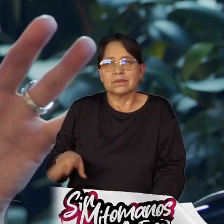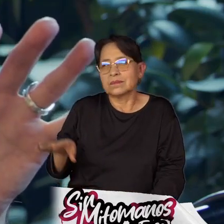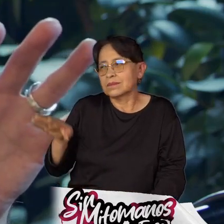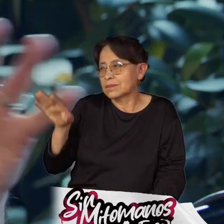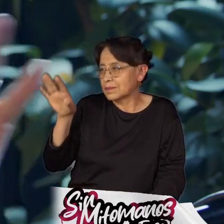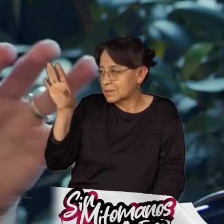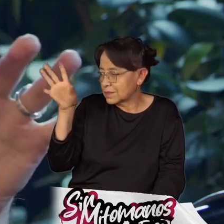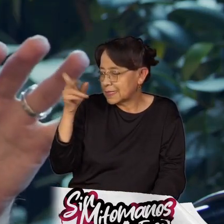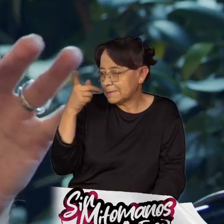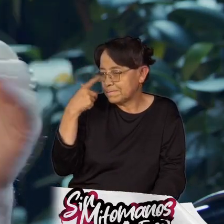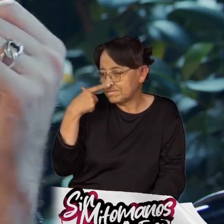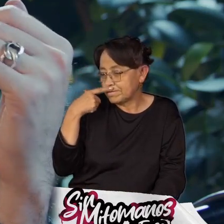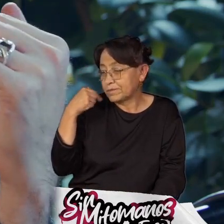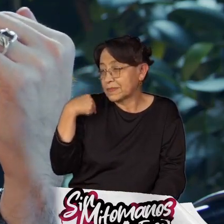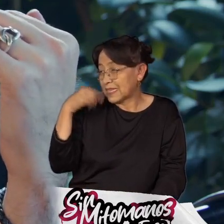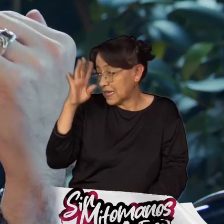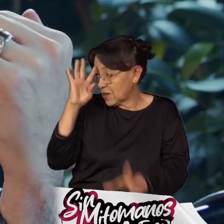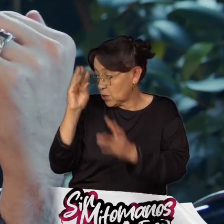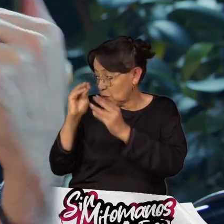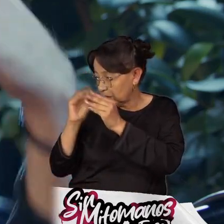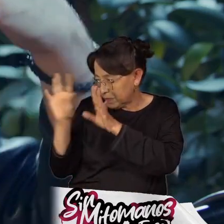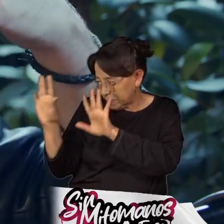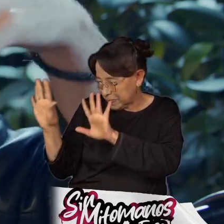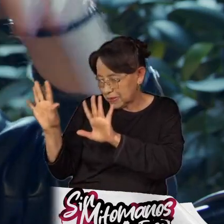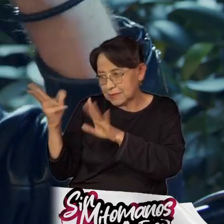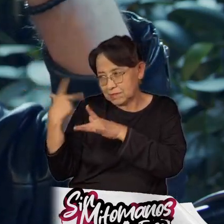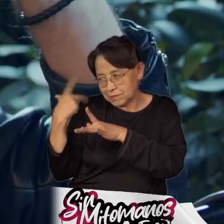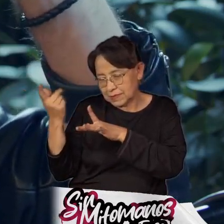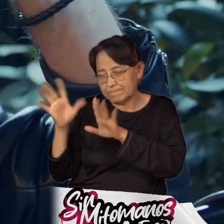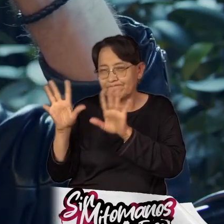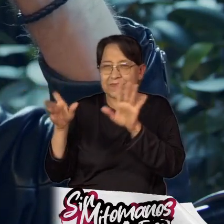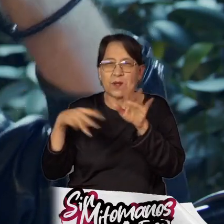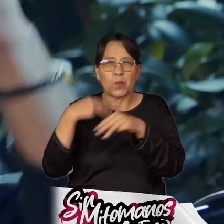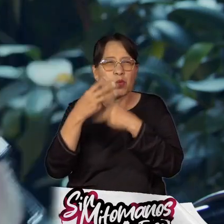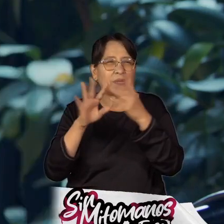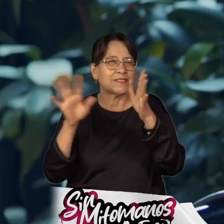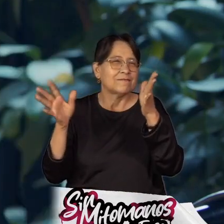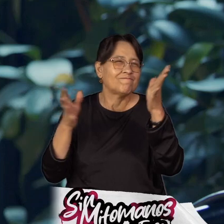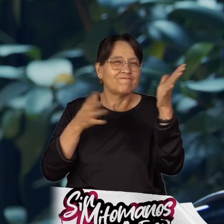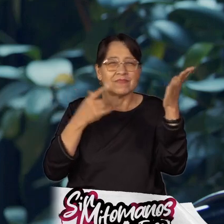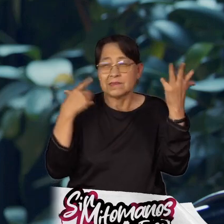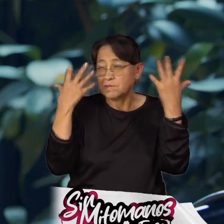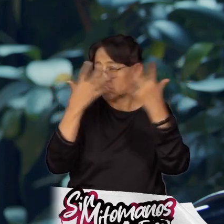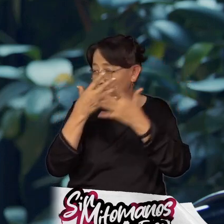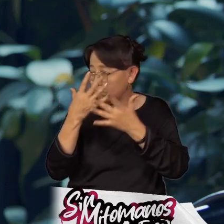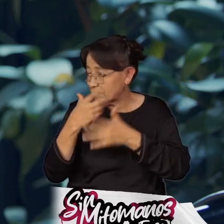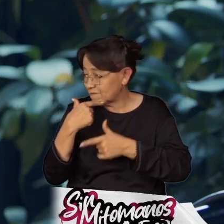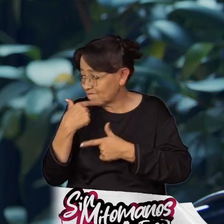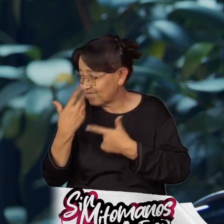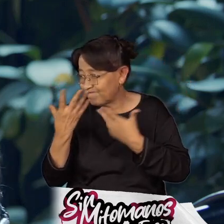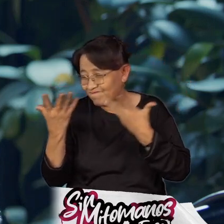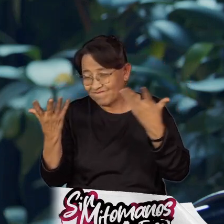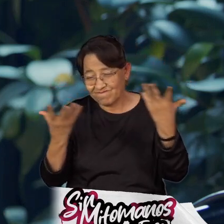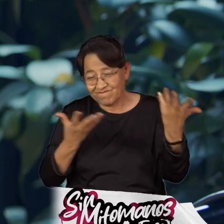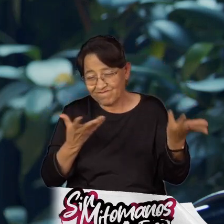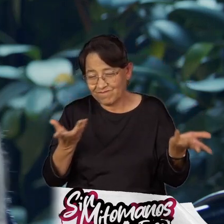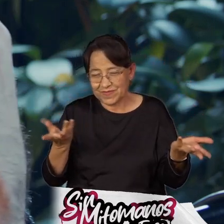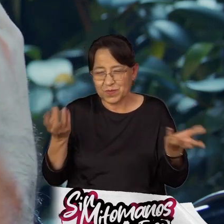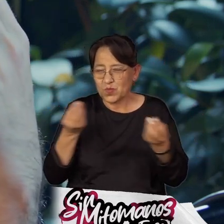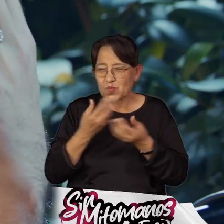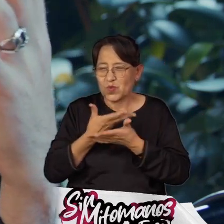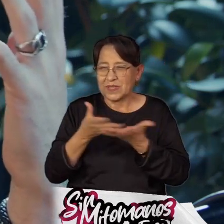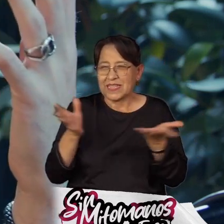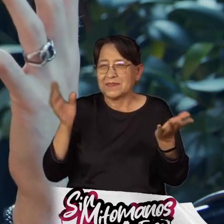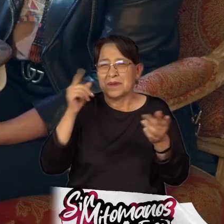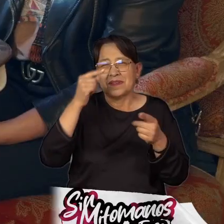de acuerdo, es más, mientras miramos ese mundo divago, difuso, bifurcado, lleno